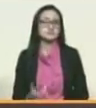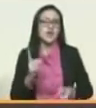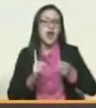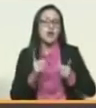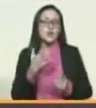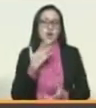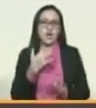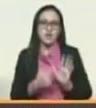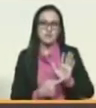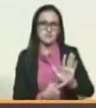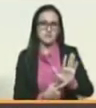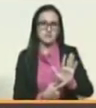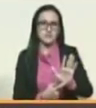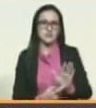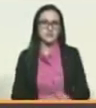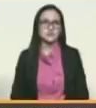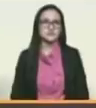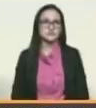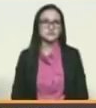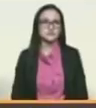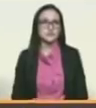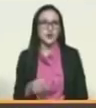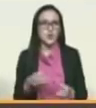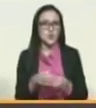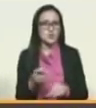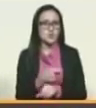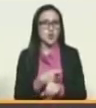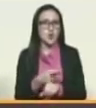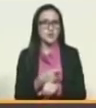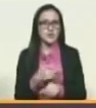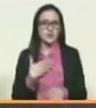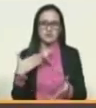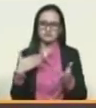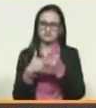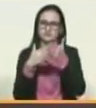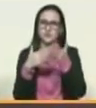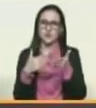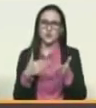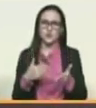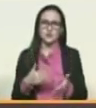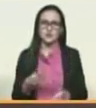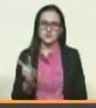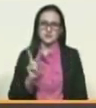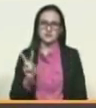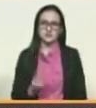algunos ejemplos sobre este grupo de gobiernos que pretenden atentar contra la soberanía de